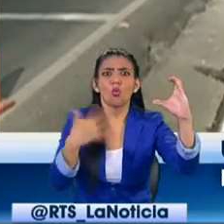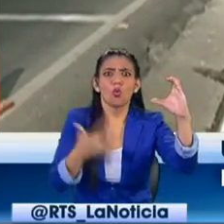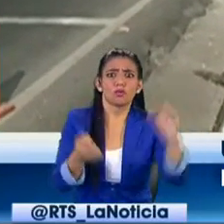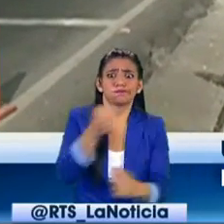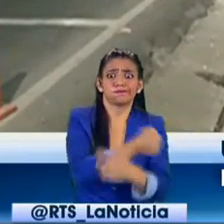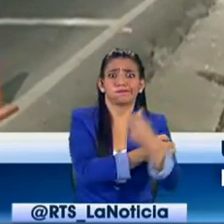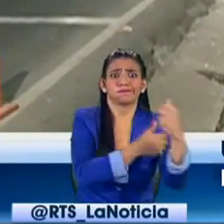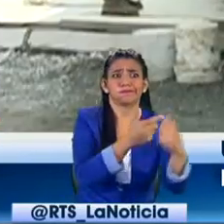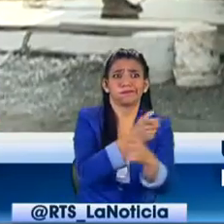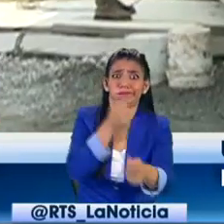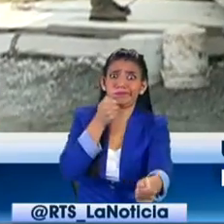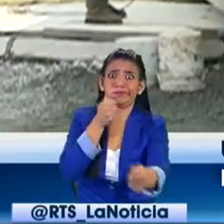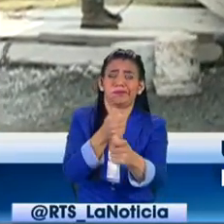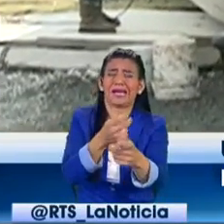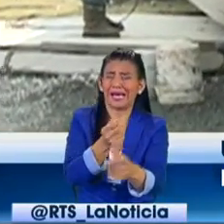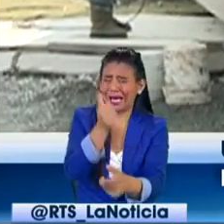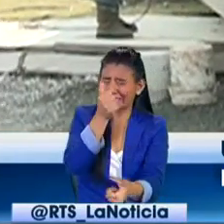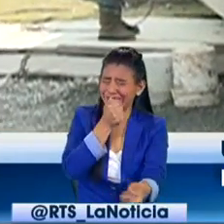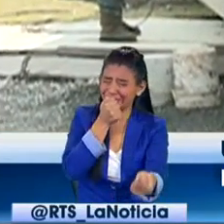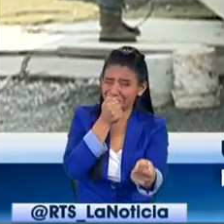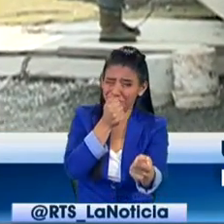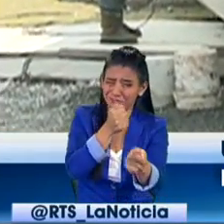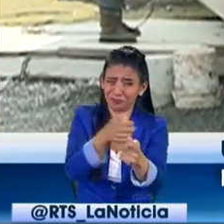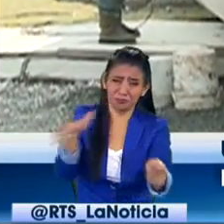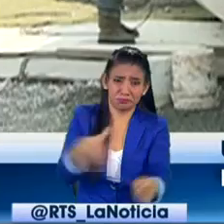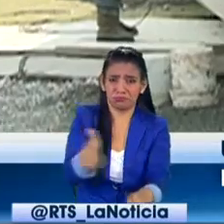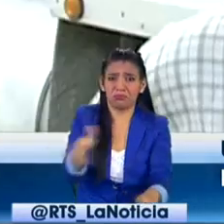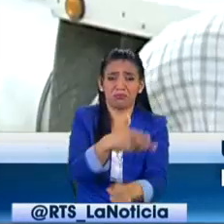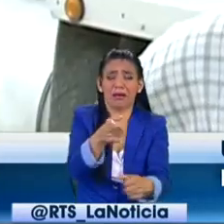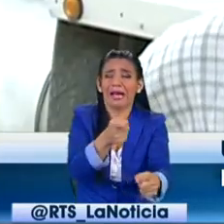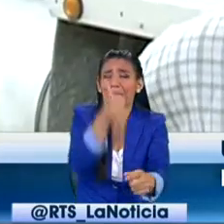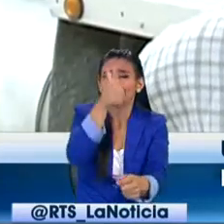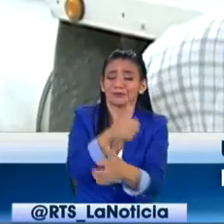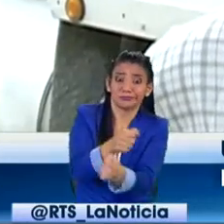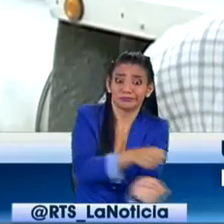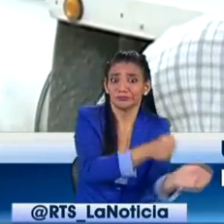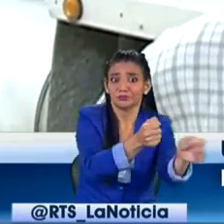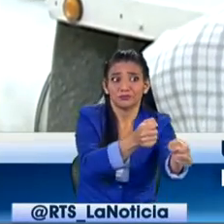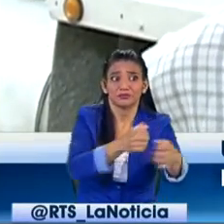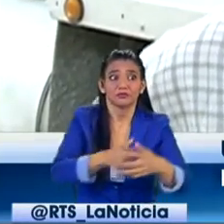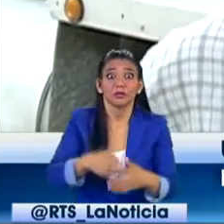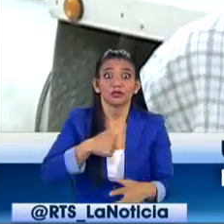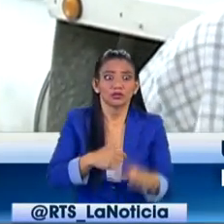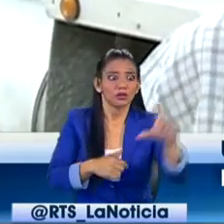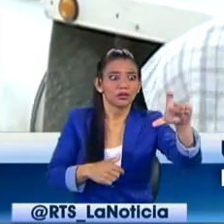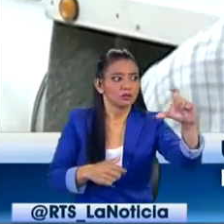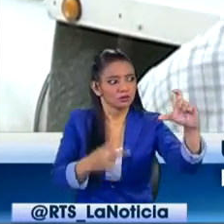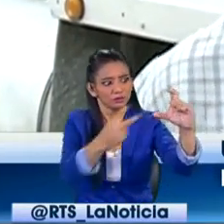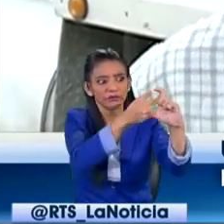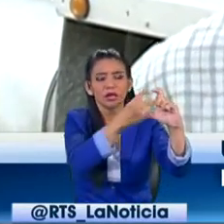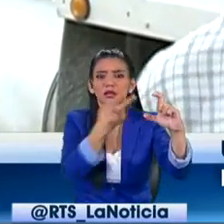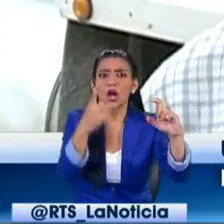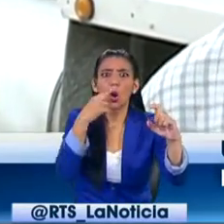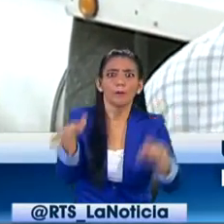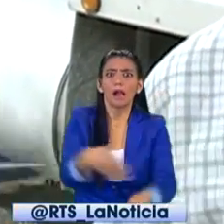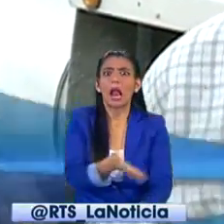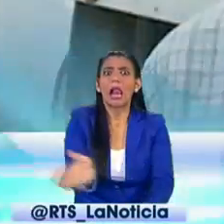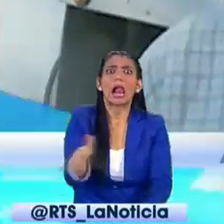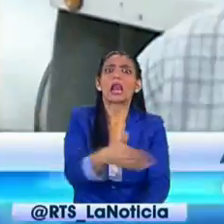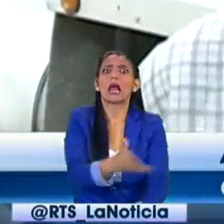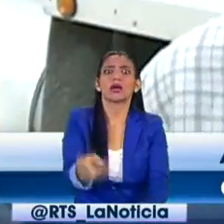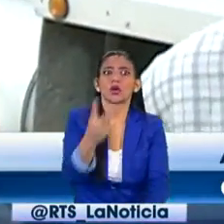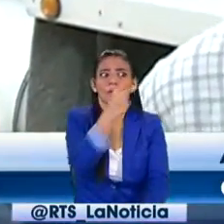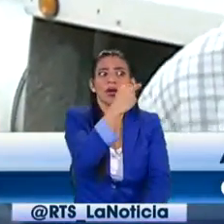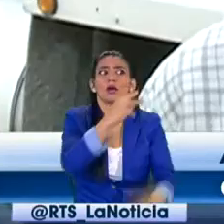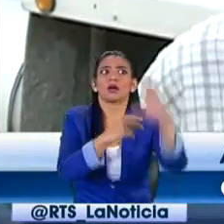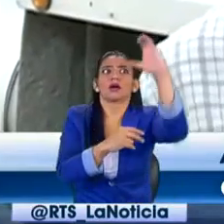ser impactado por un vehículo que venía descontrolado. Y regresé a ver por el retrovisor y el señor venía ya de un lado para el otro atrás mío.